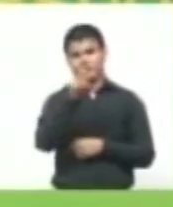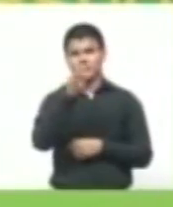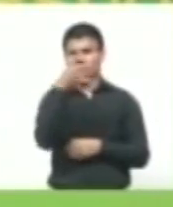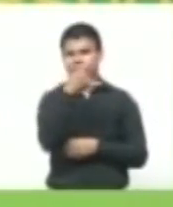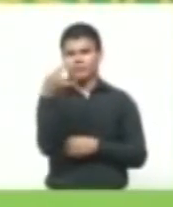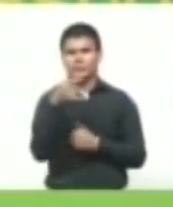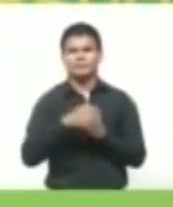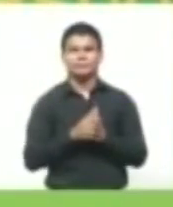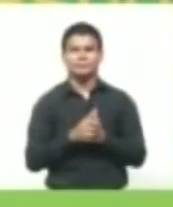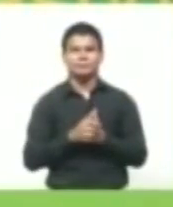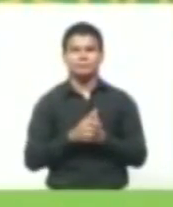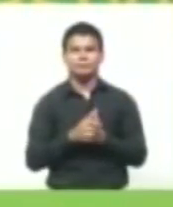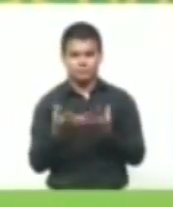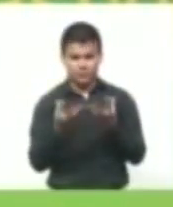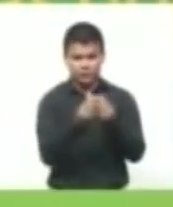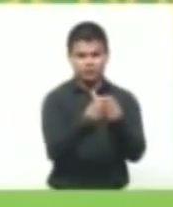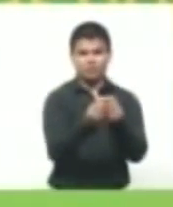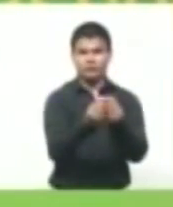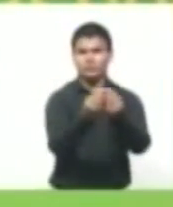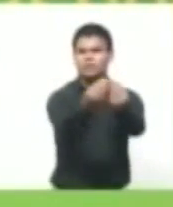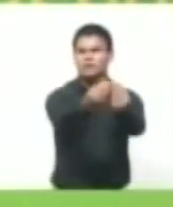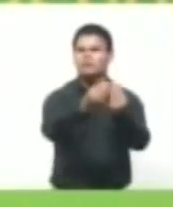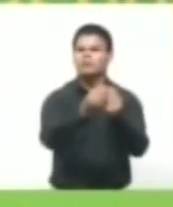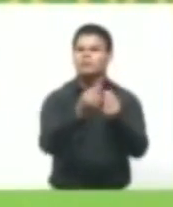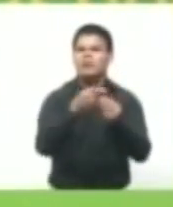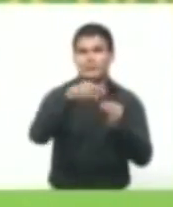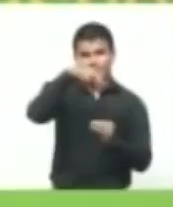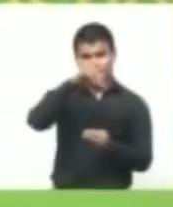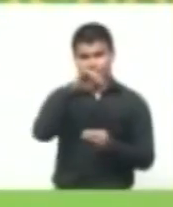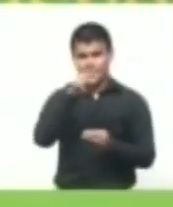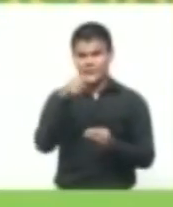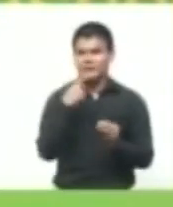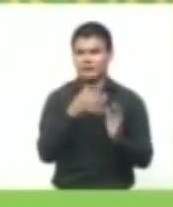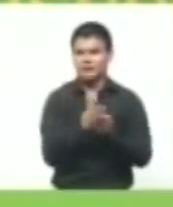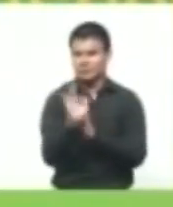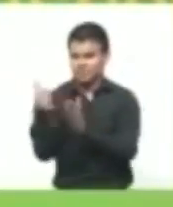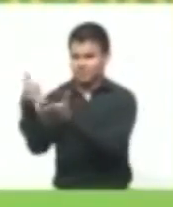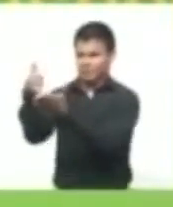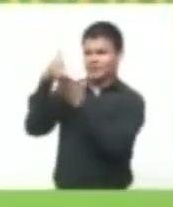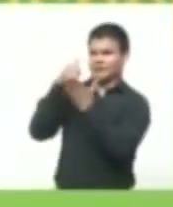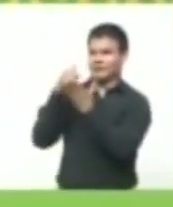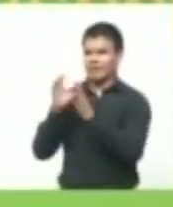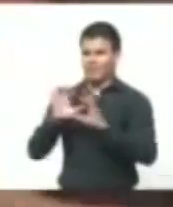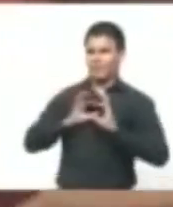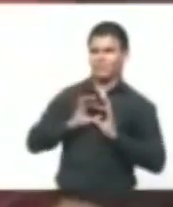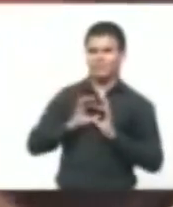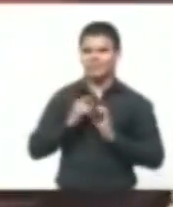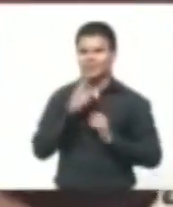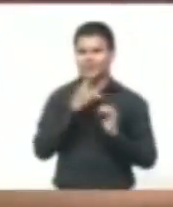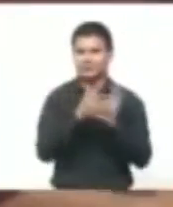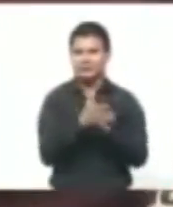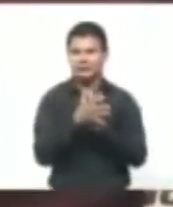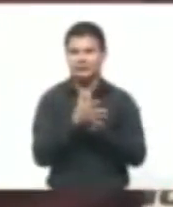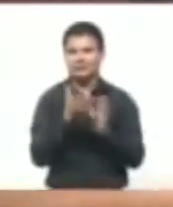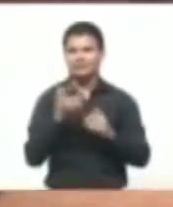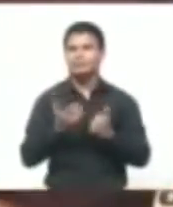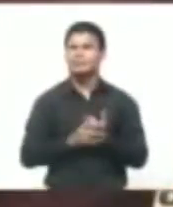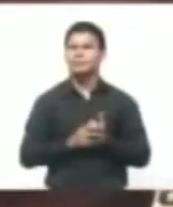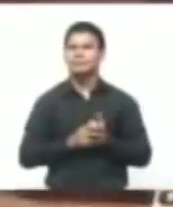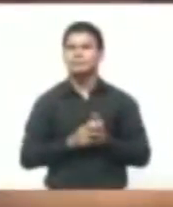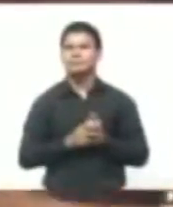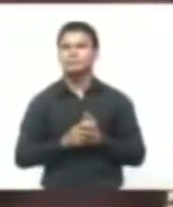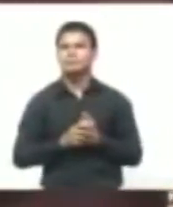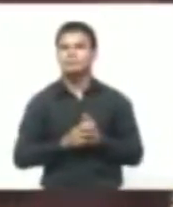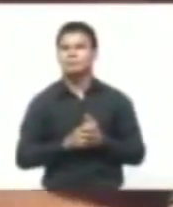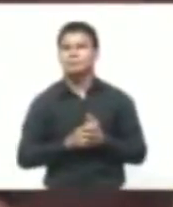La orquesta Númina del PIN nos habla sobre su triunfo en la categoría tropical del Congo de Oro. Es la nómina del PIN